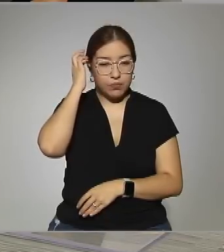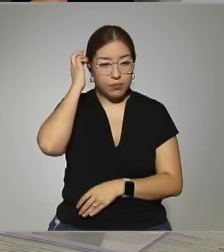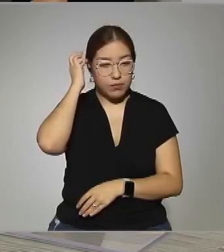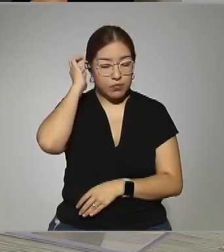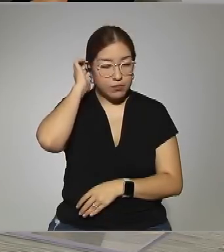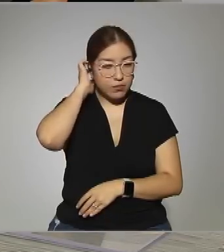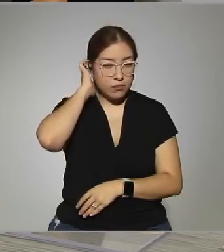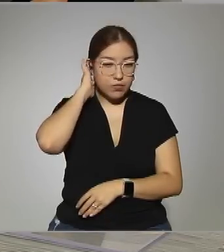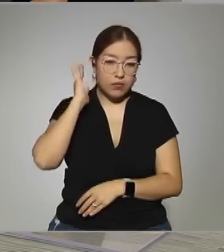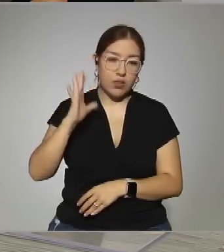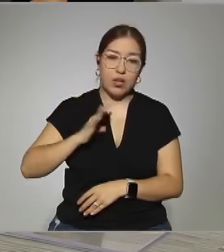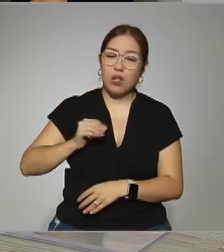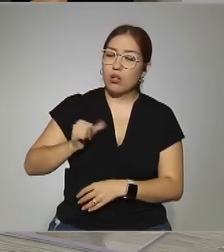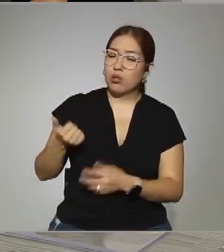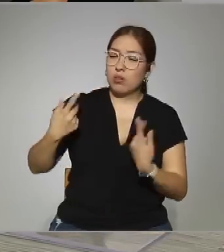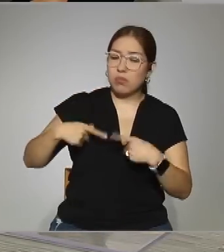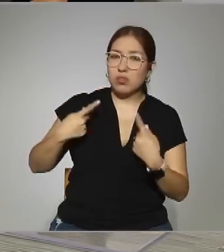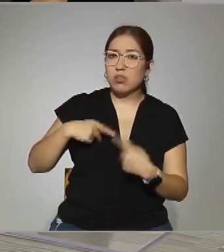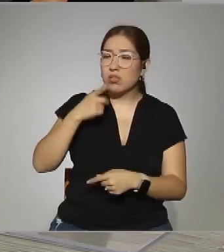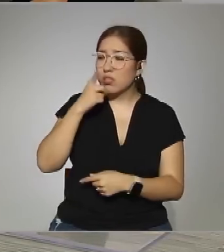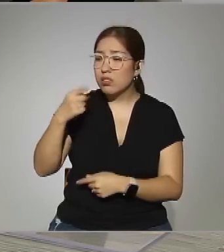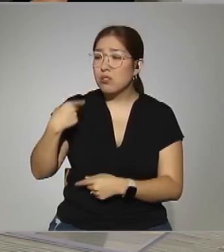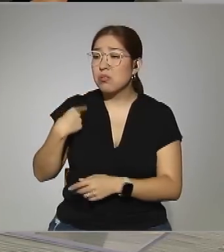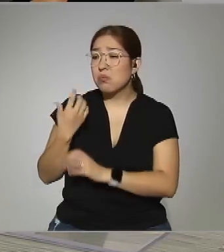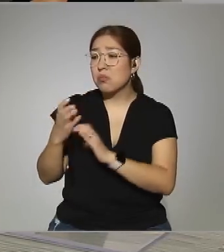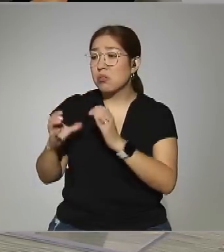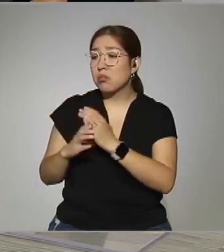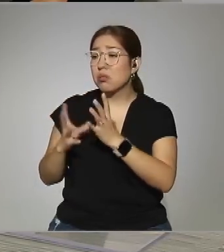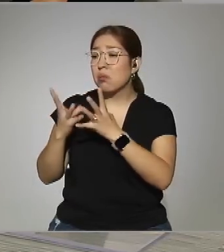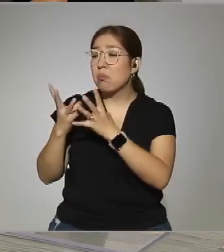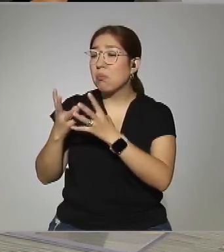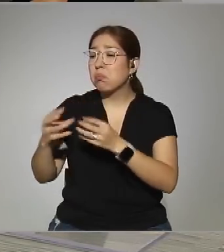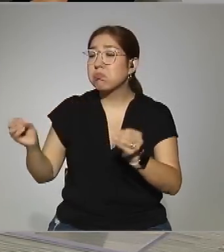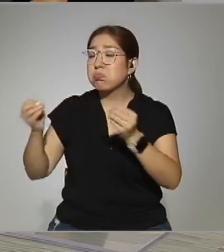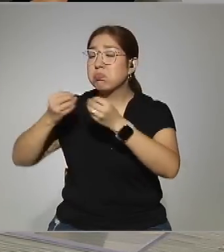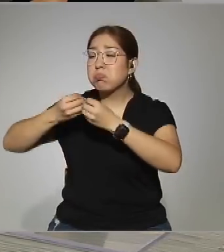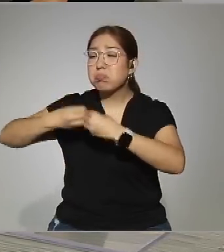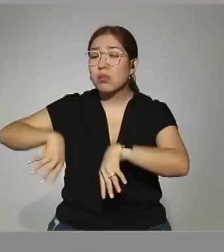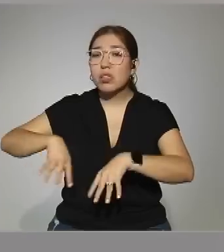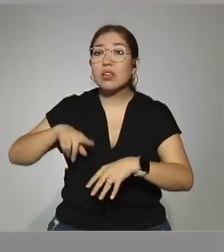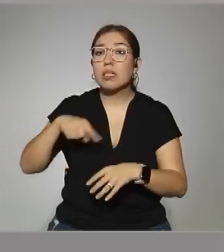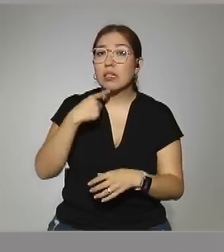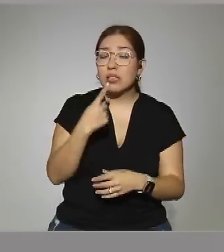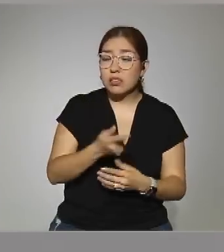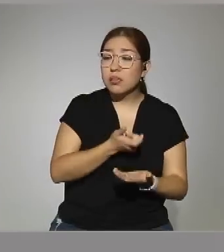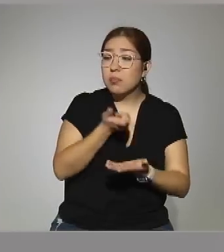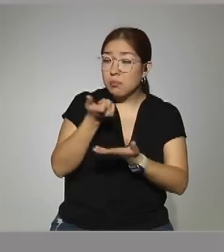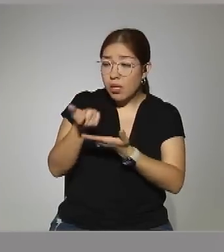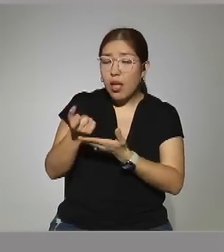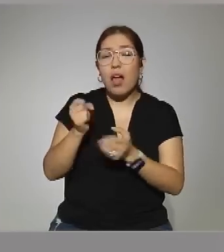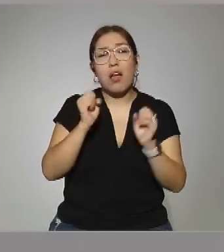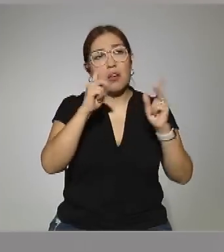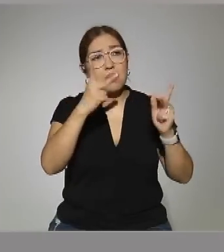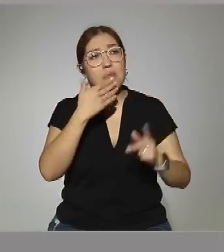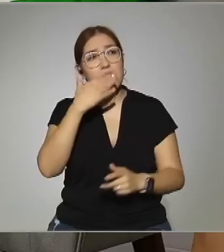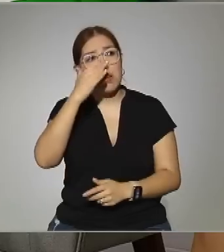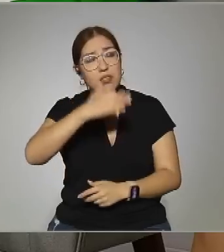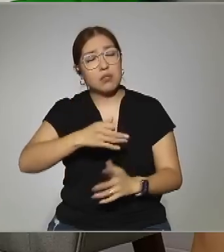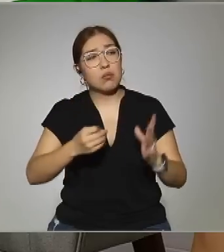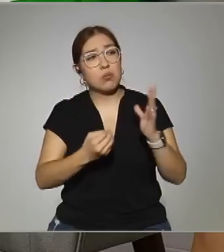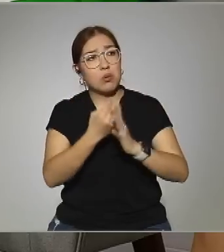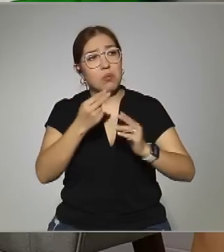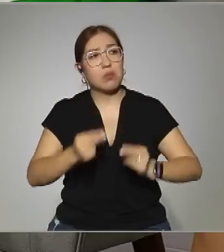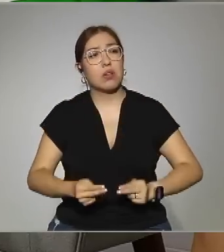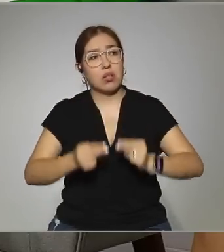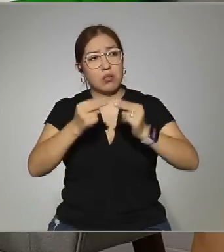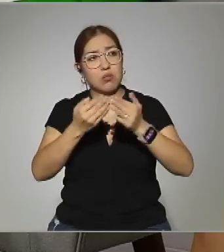una indemnización y dice, bueno, con esto voy a hacer una nueva situación, una nueva oportunidad, un nuevo negocio. Entonces tiene que ver